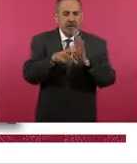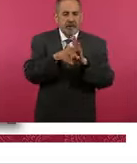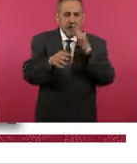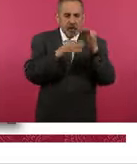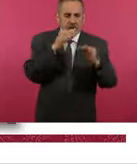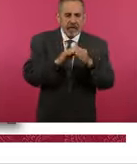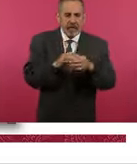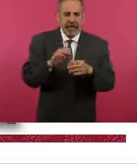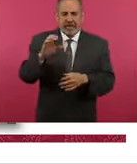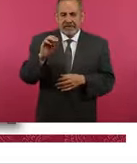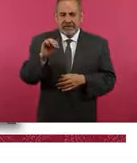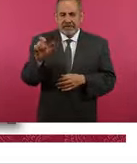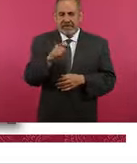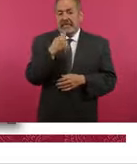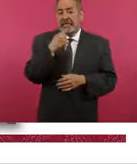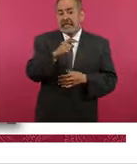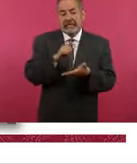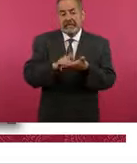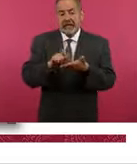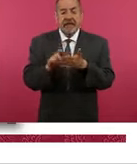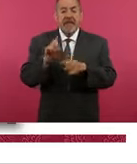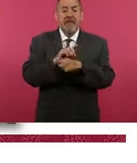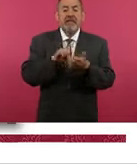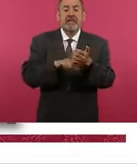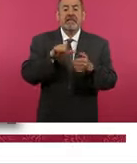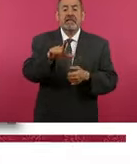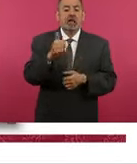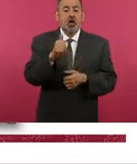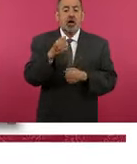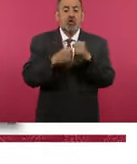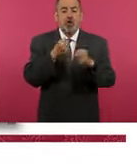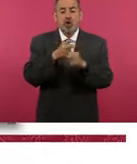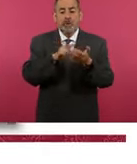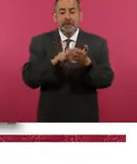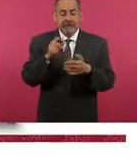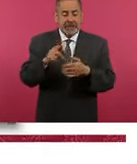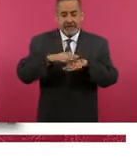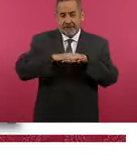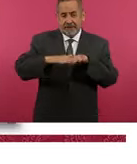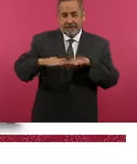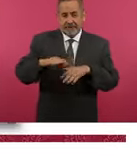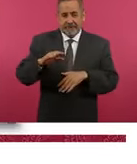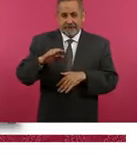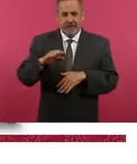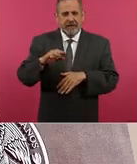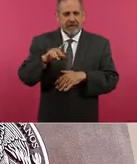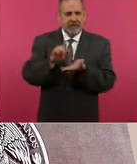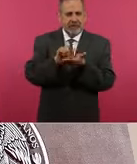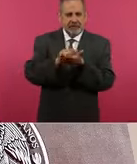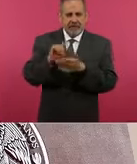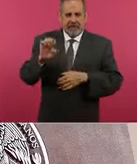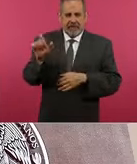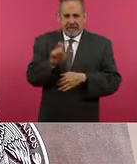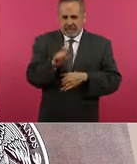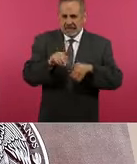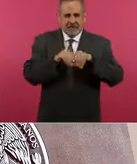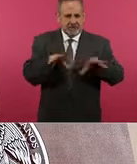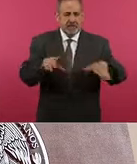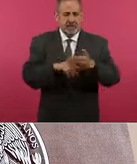Periodistas MX, ellos escribieron, el 17 de agosto de 2023, en la plataforma X, se publicó en la cuenta de